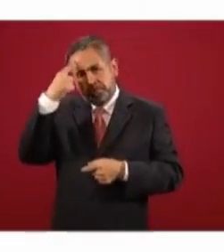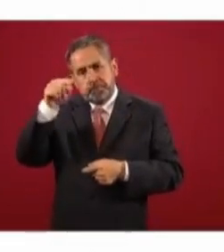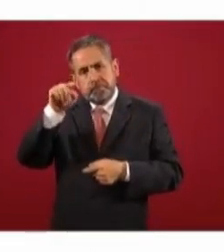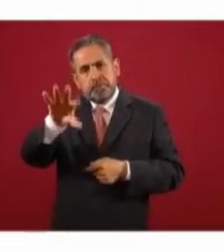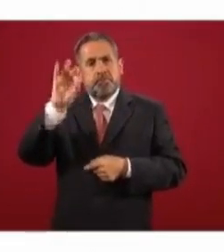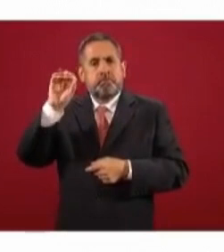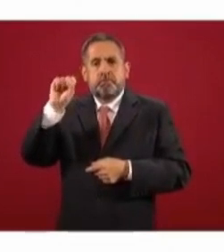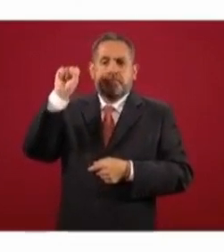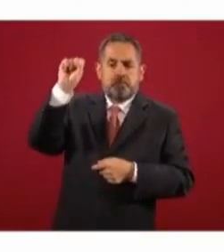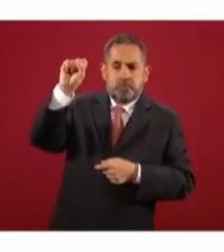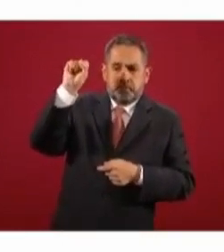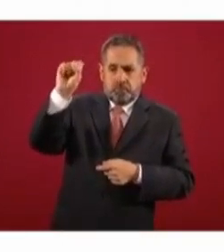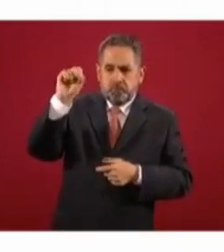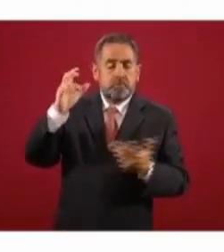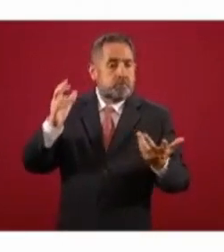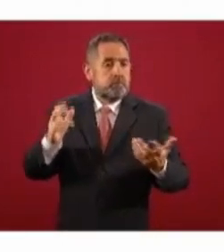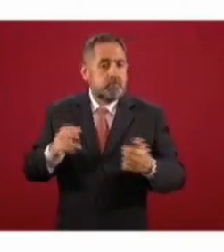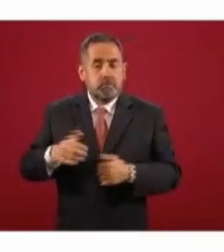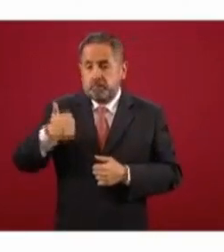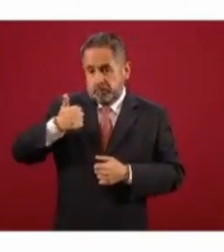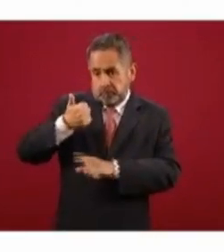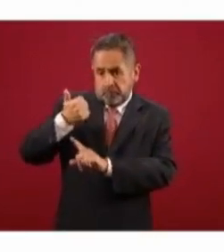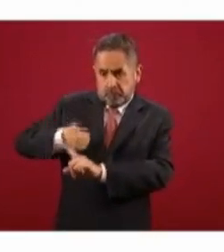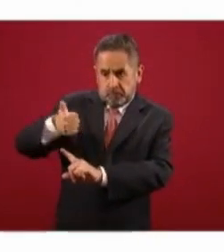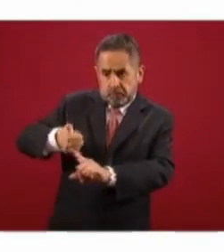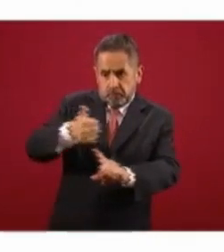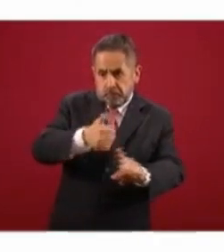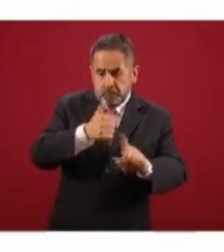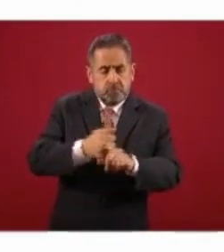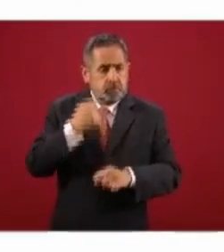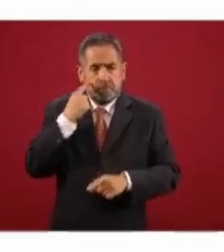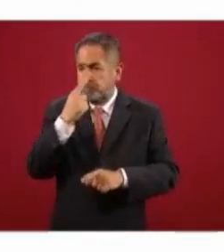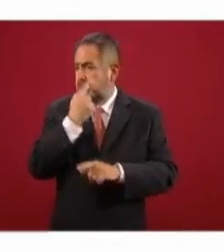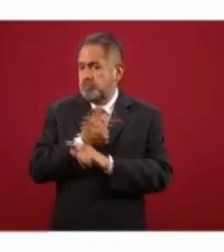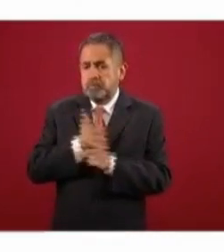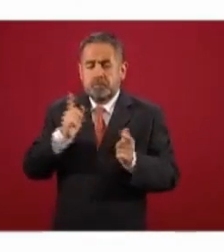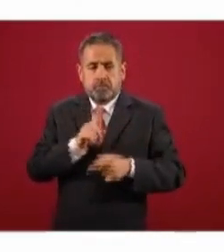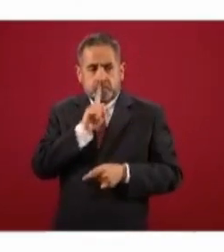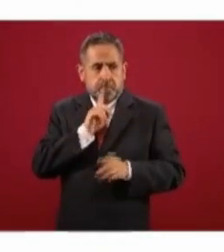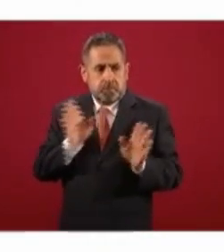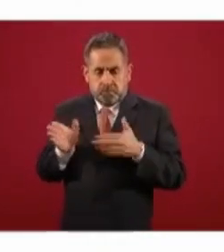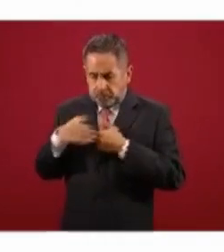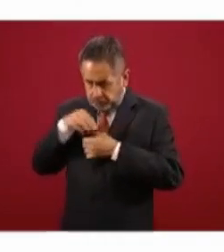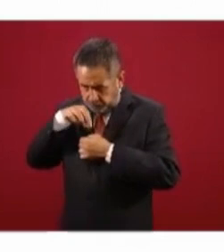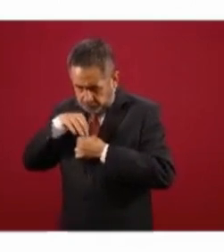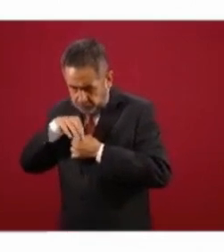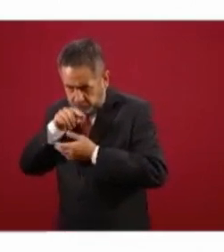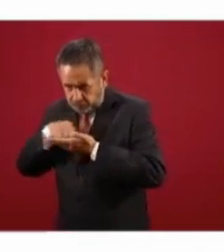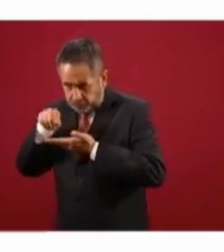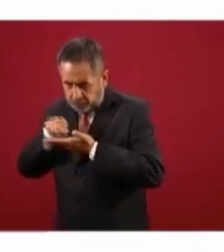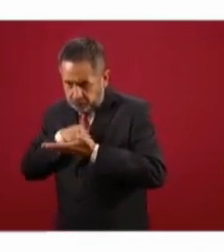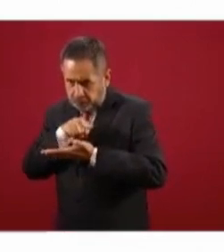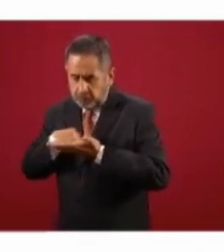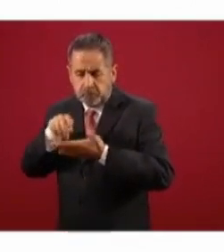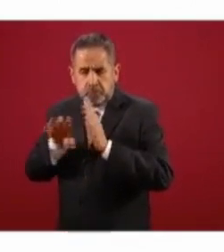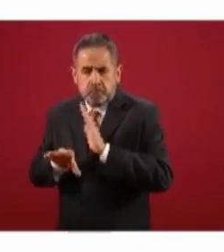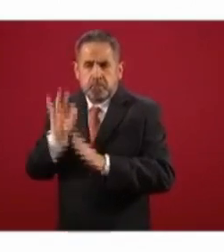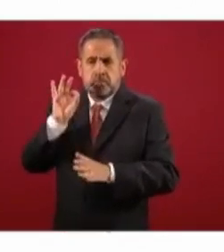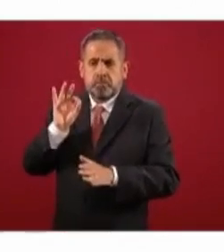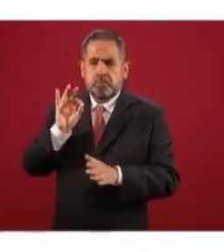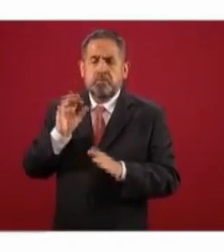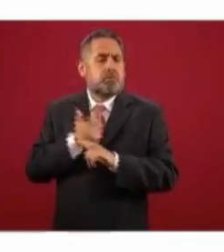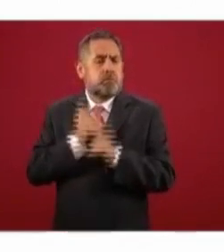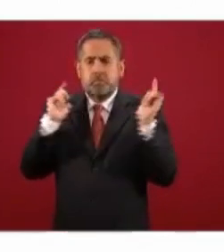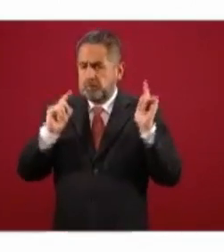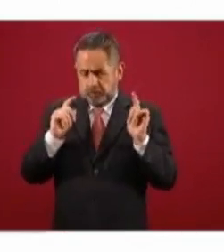Se introduce el voto personal, libre, directo y secreto para tres momentos muy importantes.